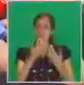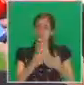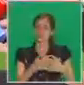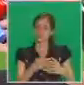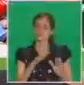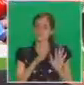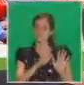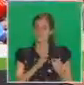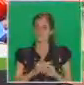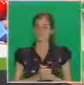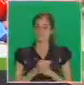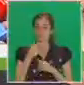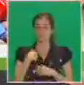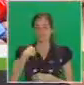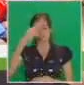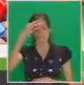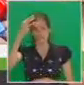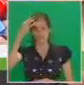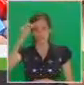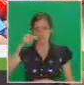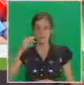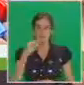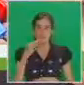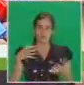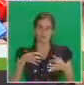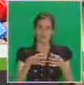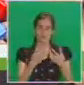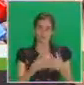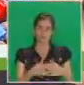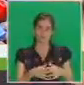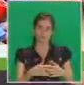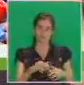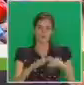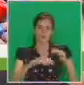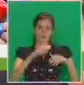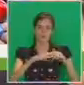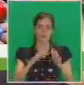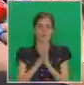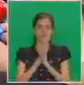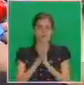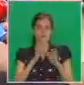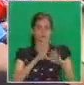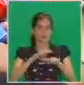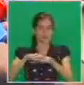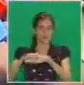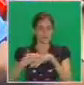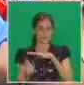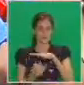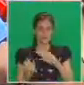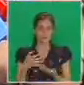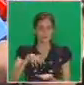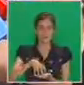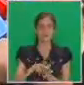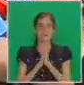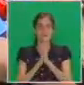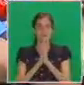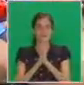venimos a exigirle tanto a las compañías, a las constructoras y hacer un llamado a las instituciones del Estado para